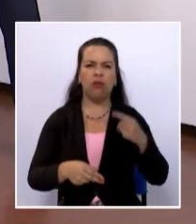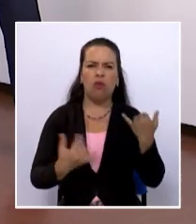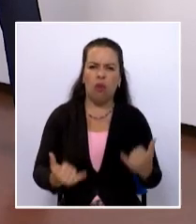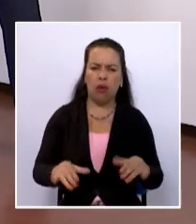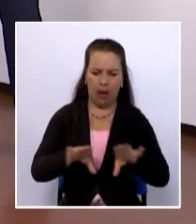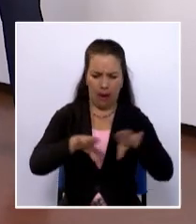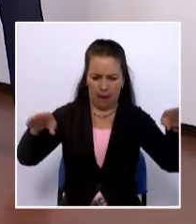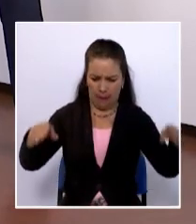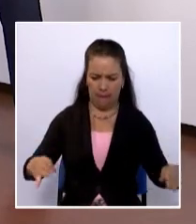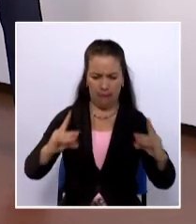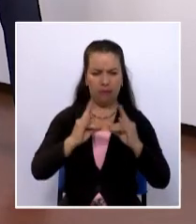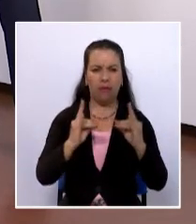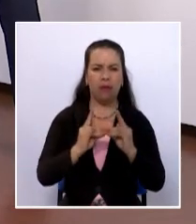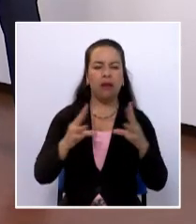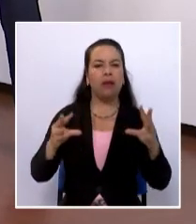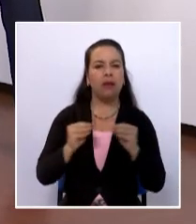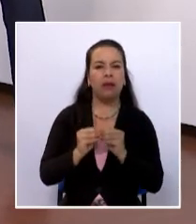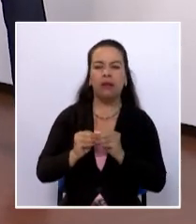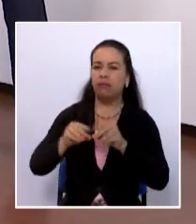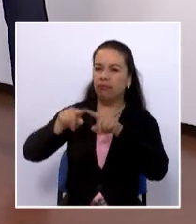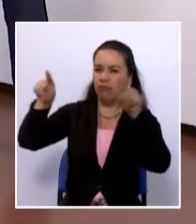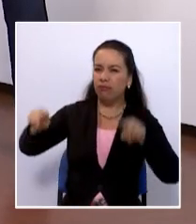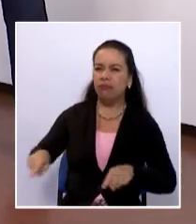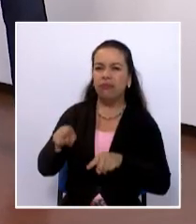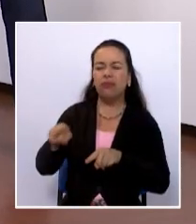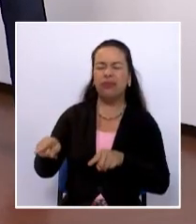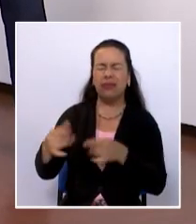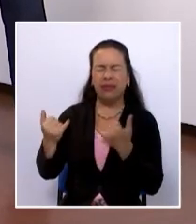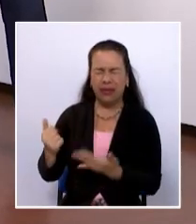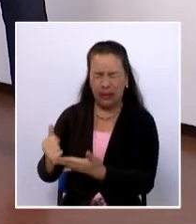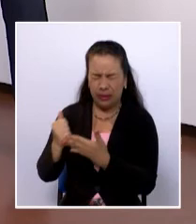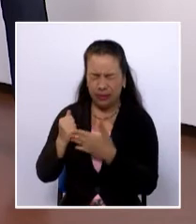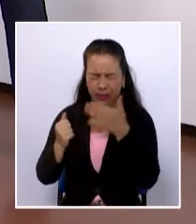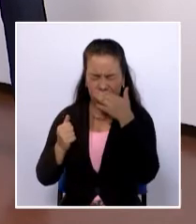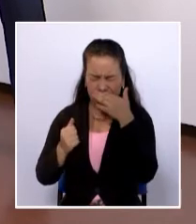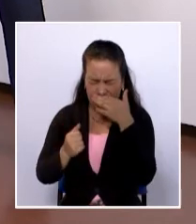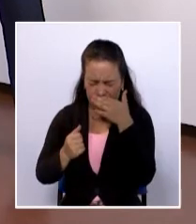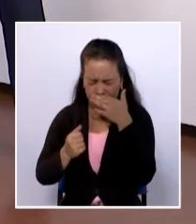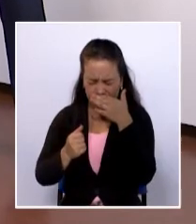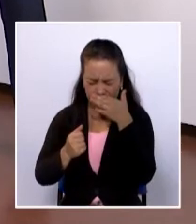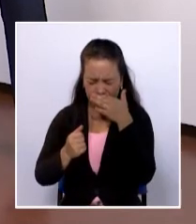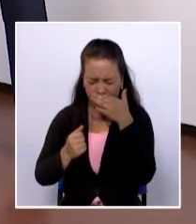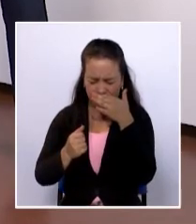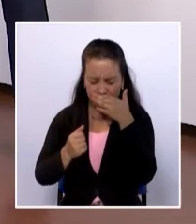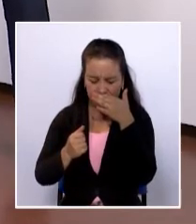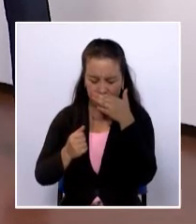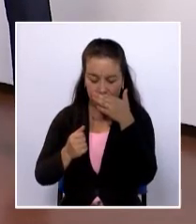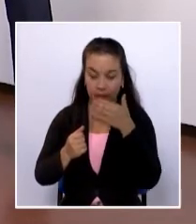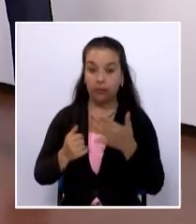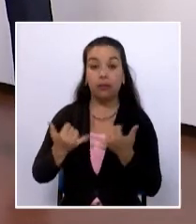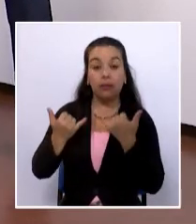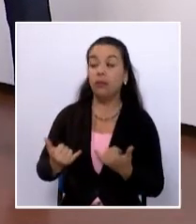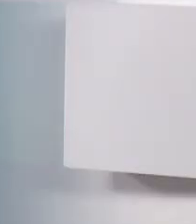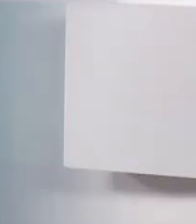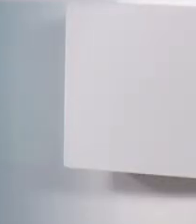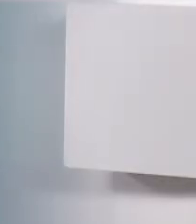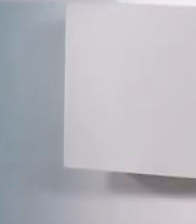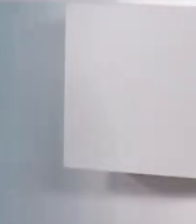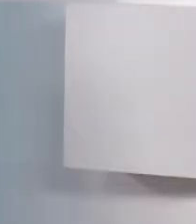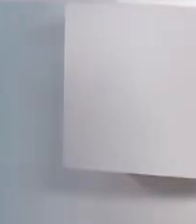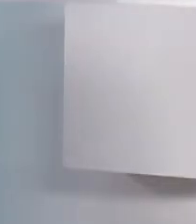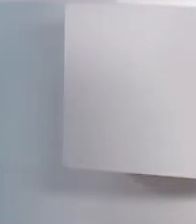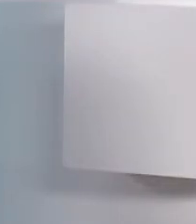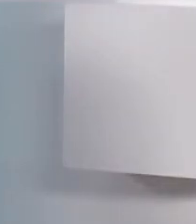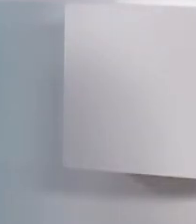este aparato hoy con nosotros y qué vamos a hacer con él le doy la bienvenida al doctor acá muchas gracias pues a todas las de la audiencia